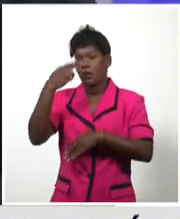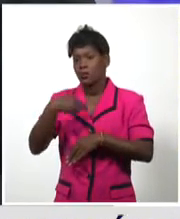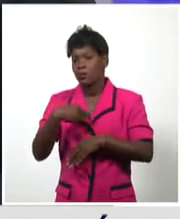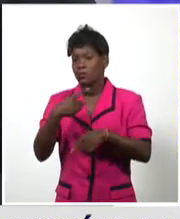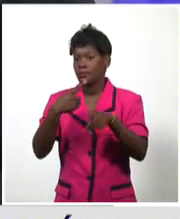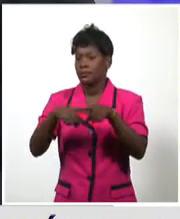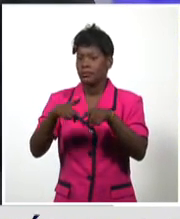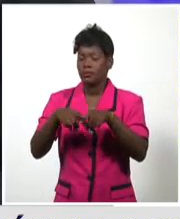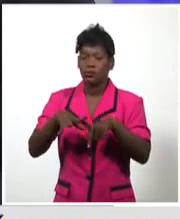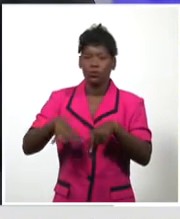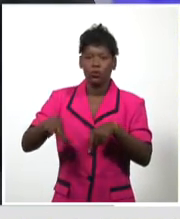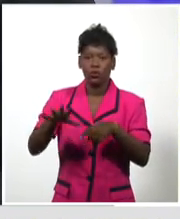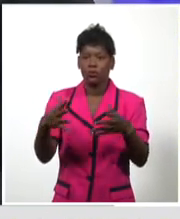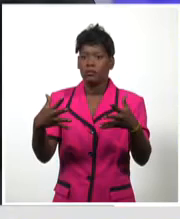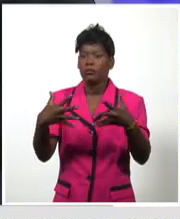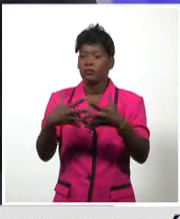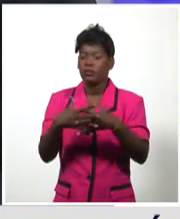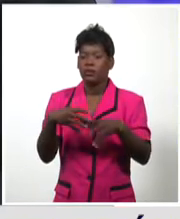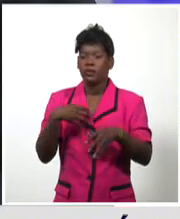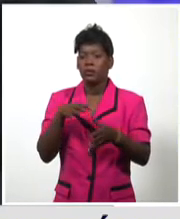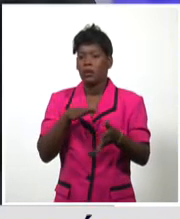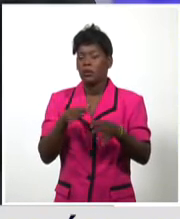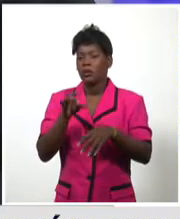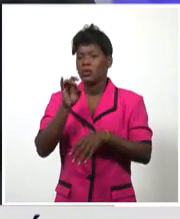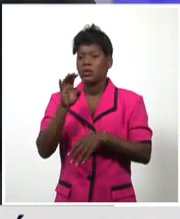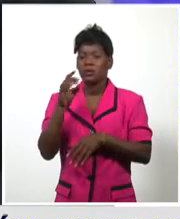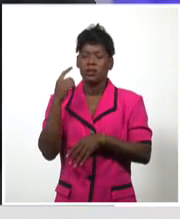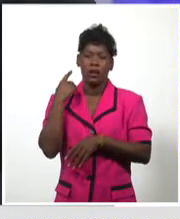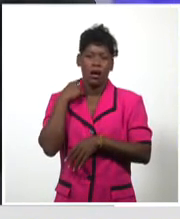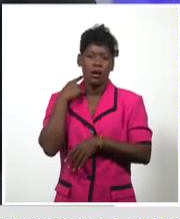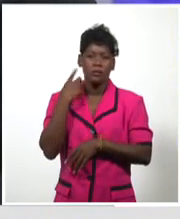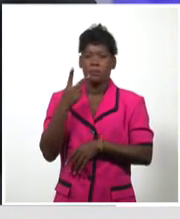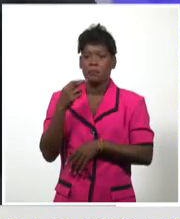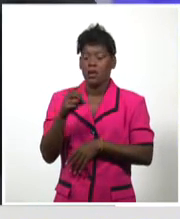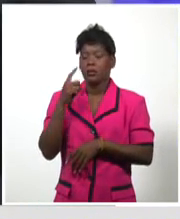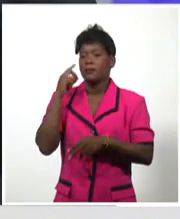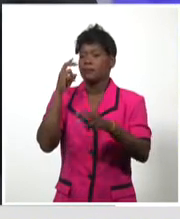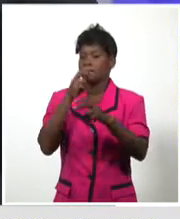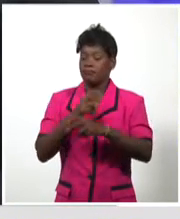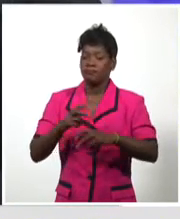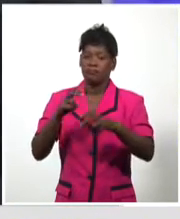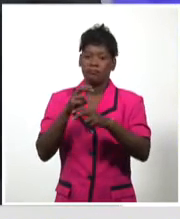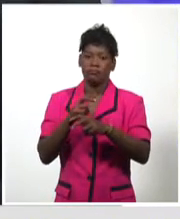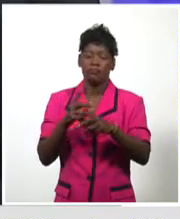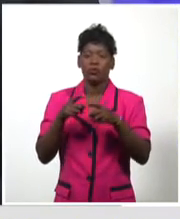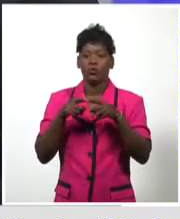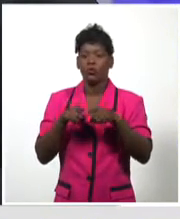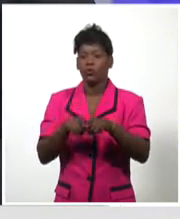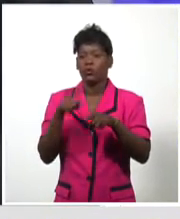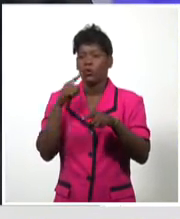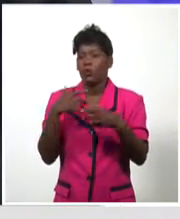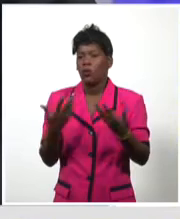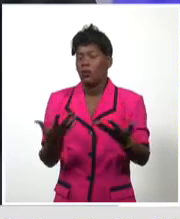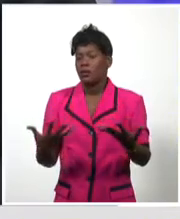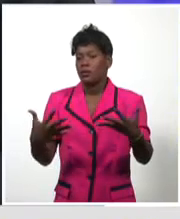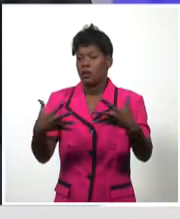una tradición de más de 15, casi 20 años ya de investigaciones conjuntas de cómo se relacionan las variables